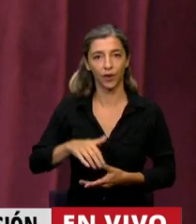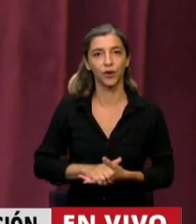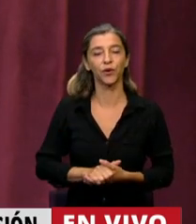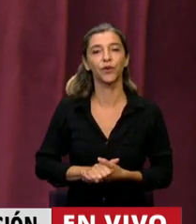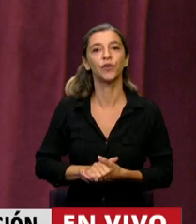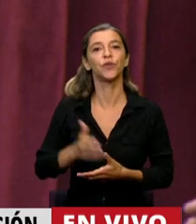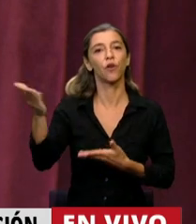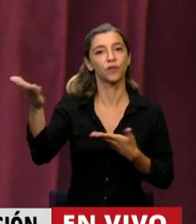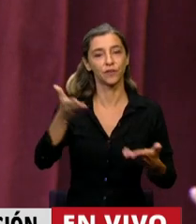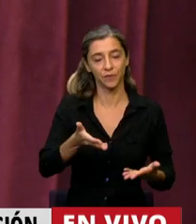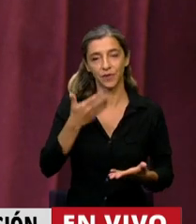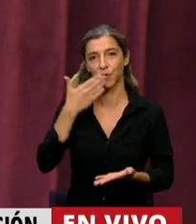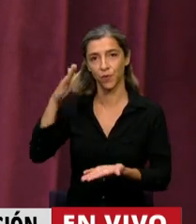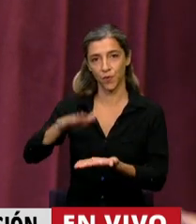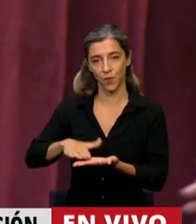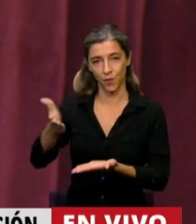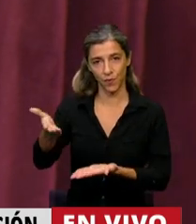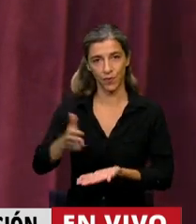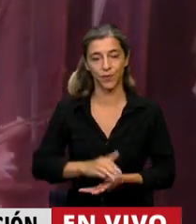para proceder a la jura.